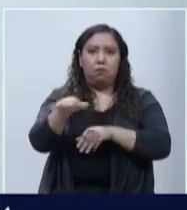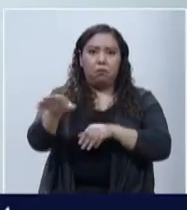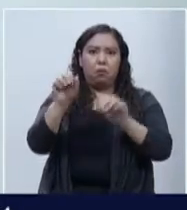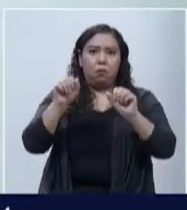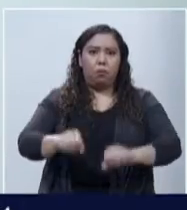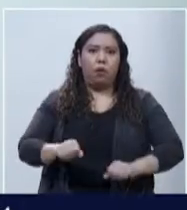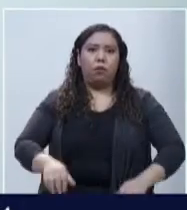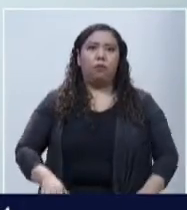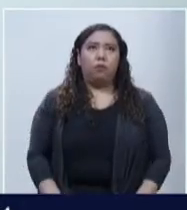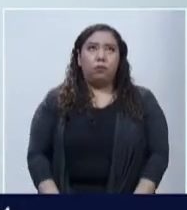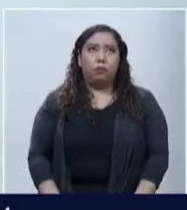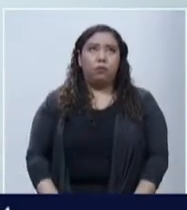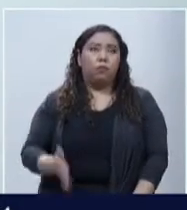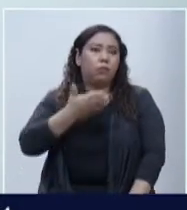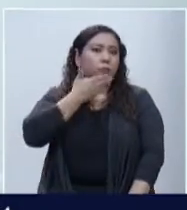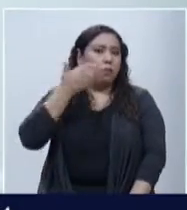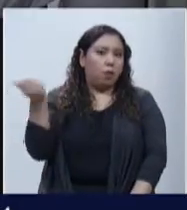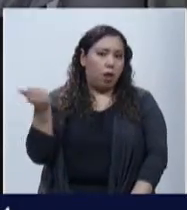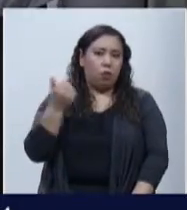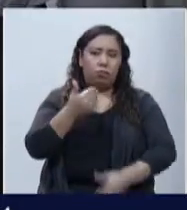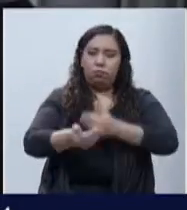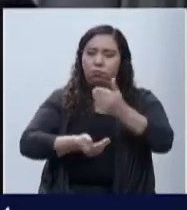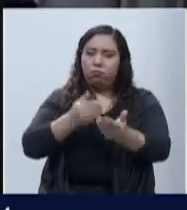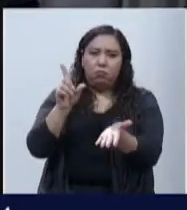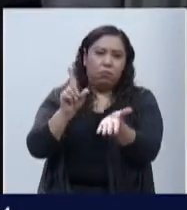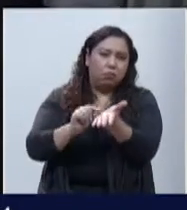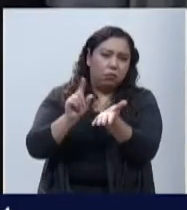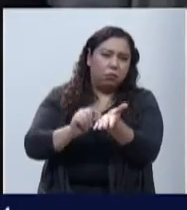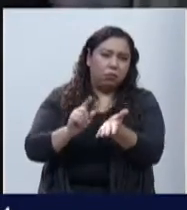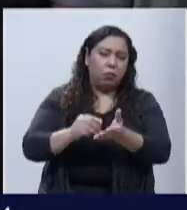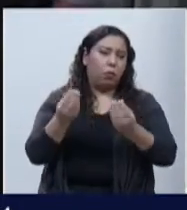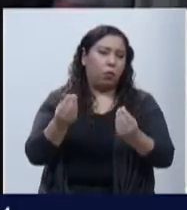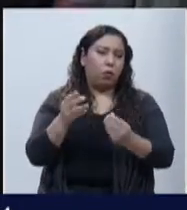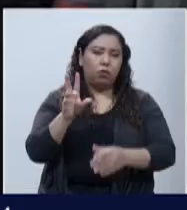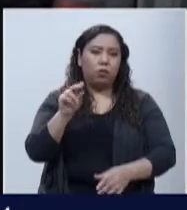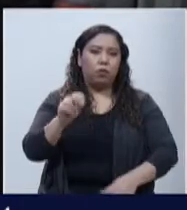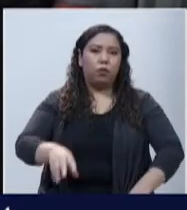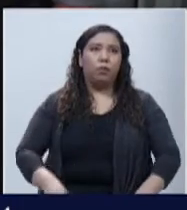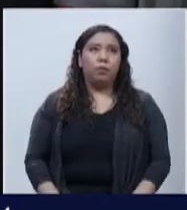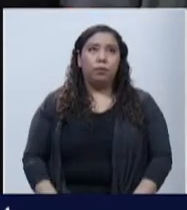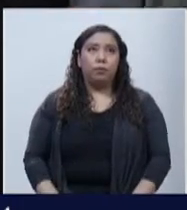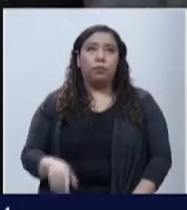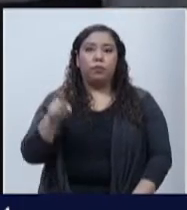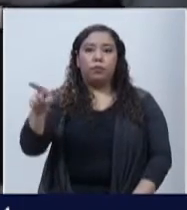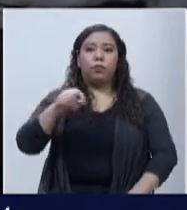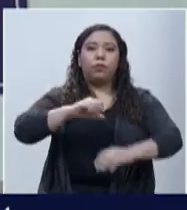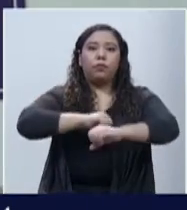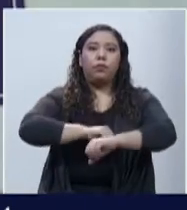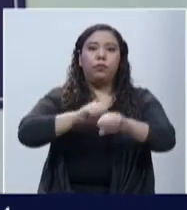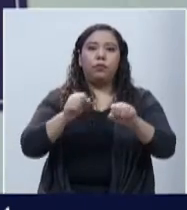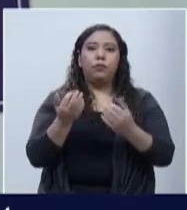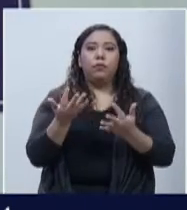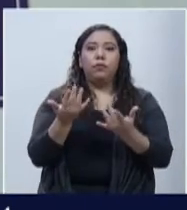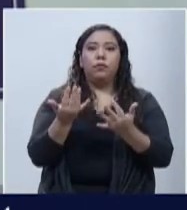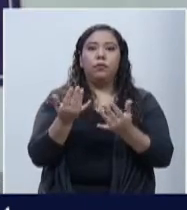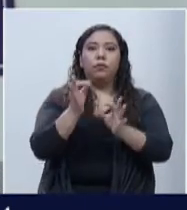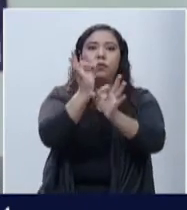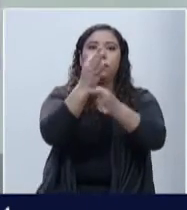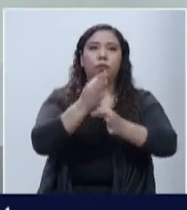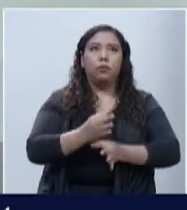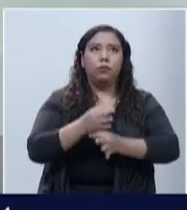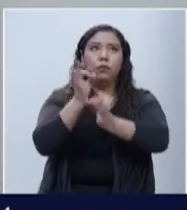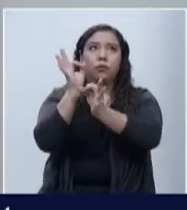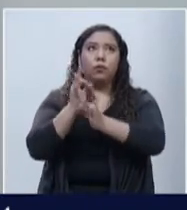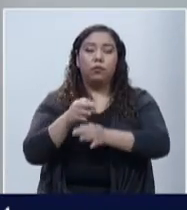digitalizar todo el proceso las remodelaciones se realizaron en la sala de espera área de recepción y atención al público